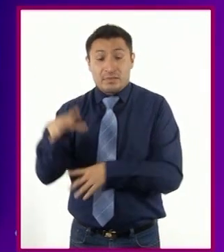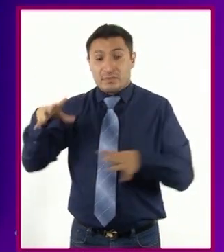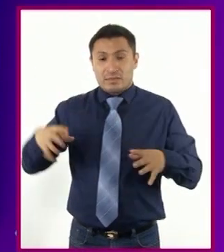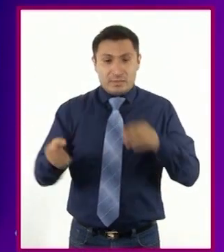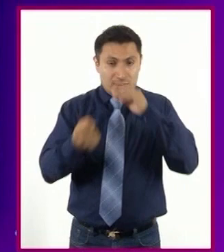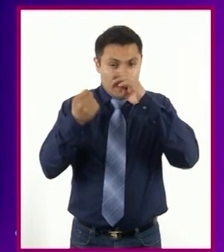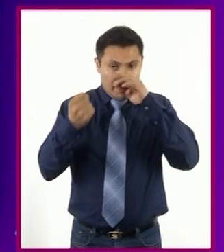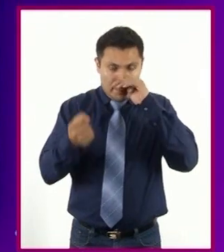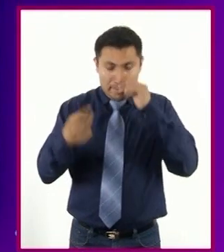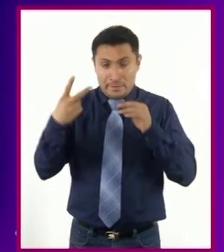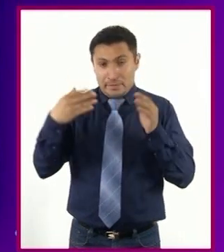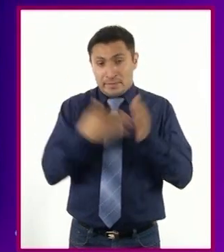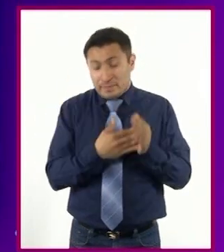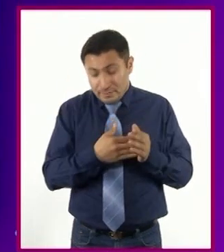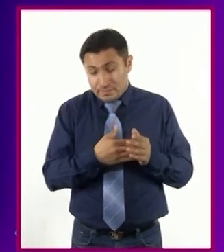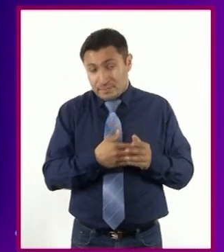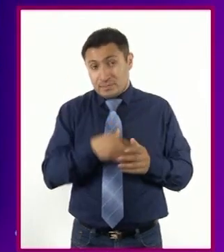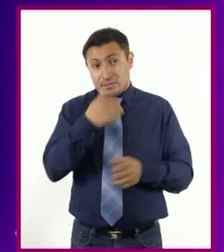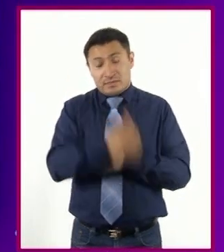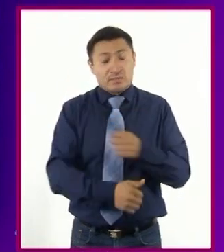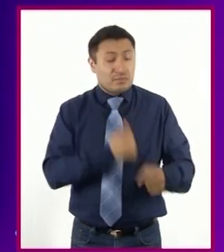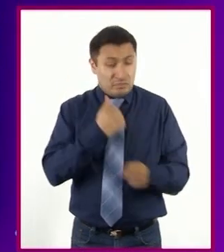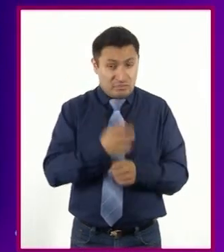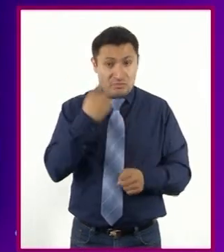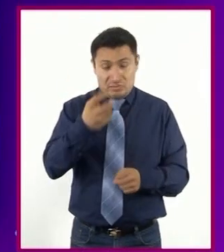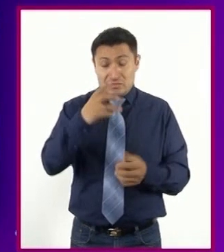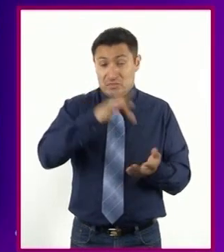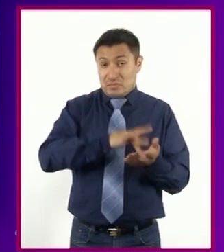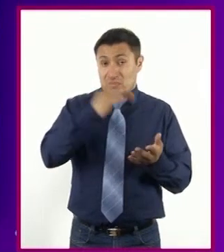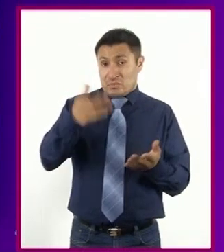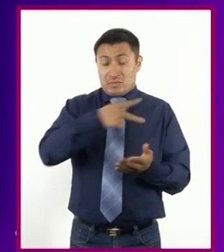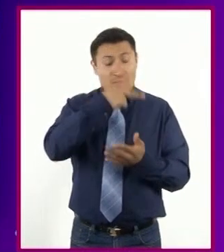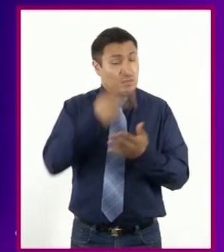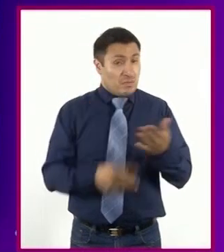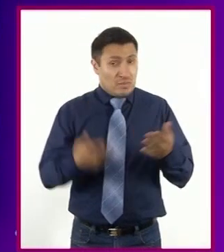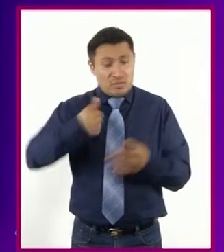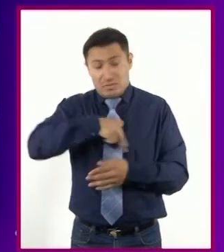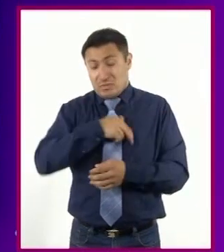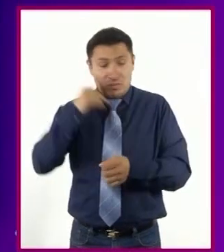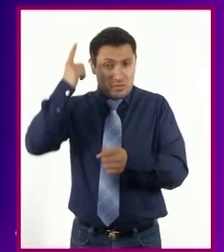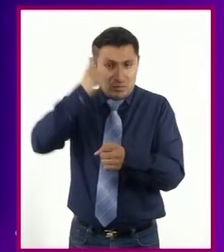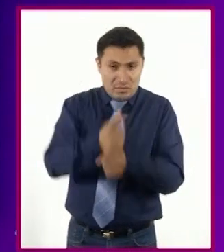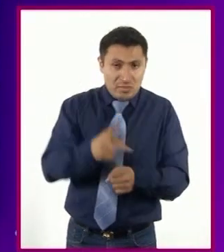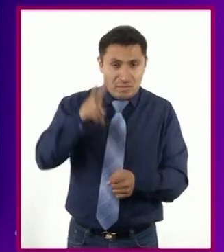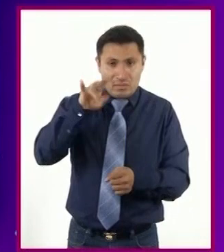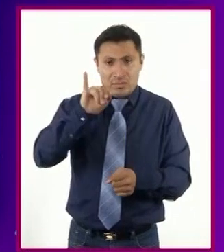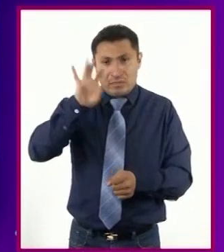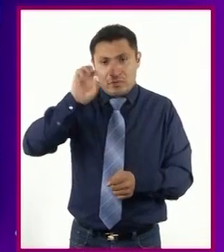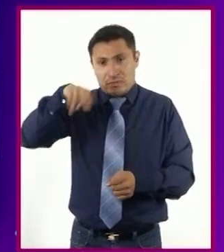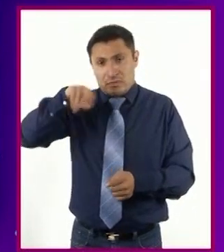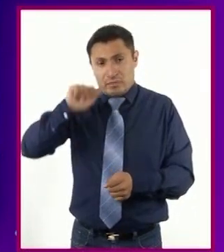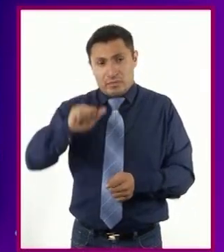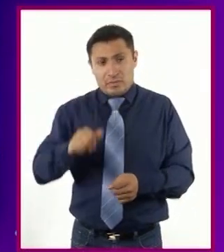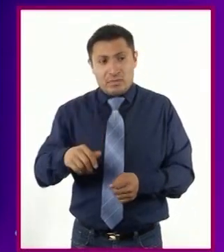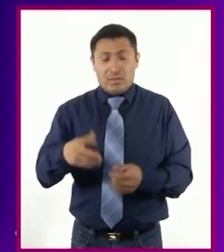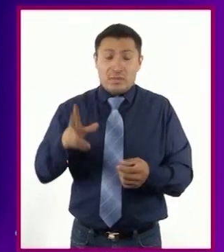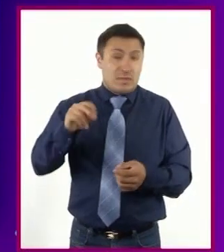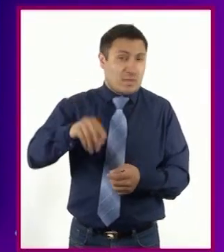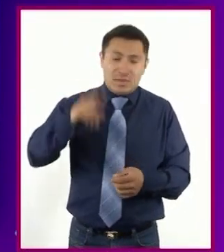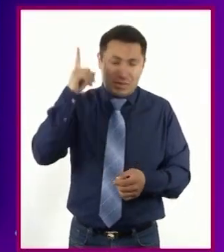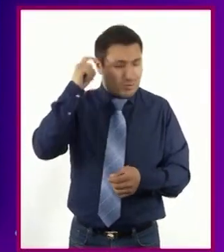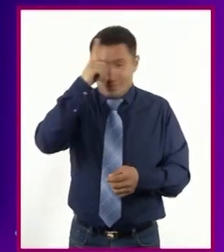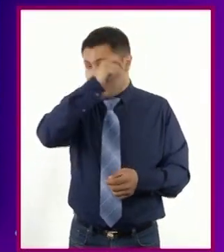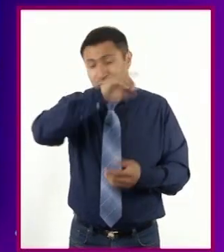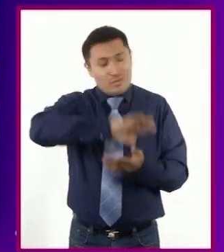rescatado. A partir de 2000, digamos, y gracias al plano que encontramos en Viena, pues no fue nada